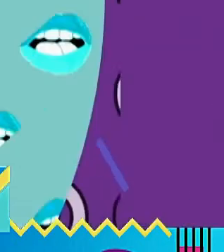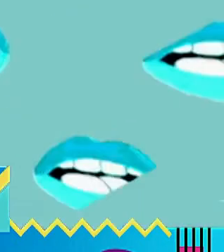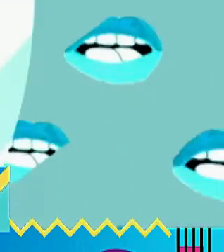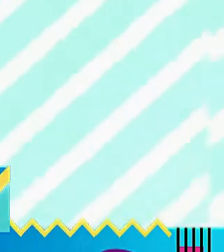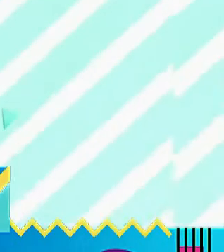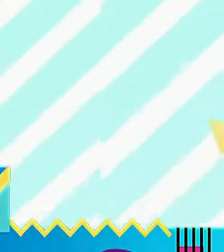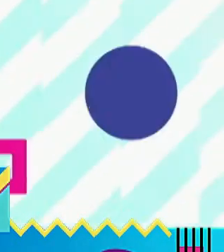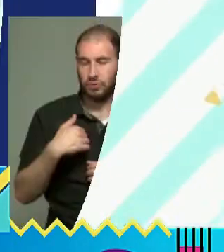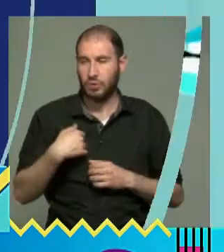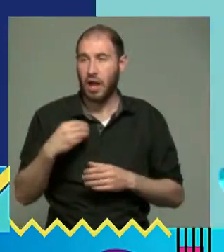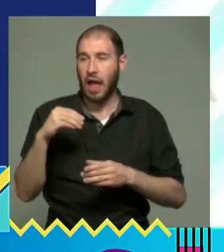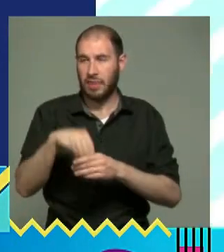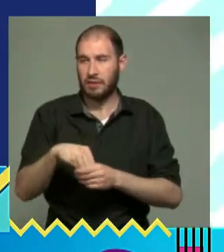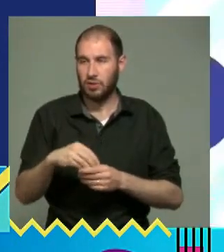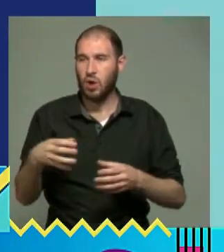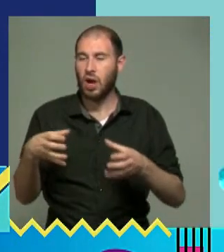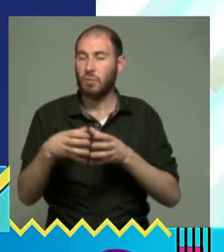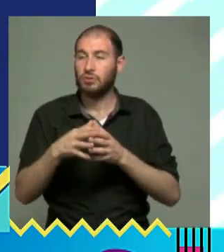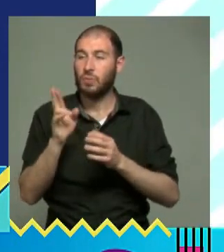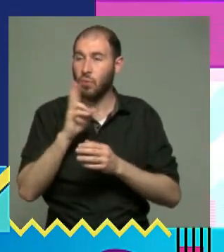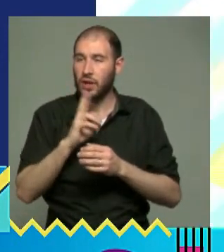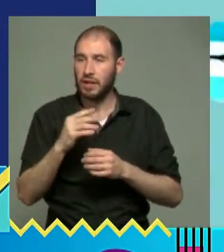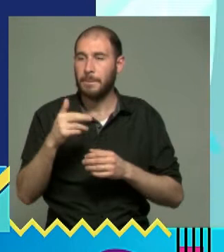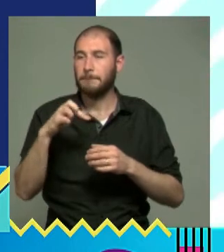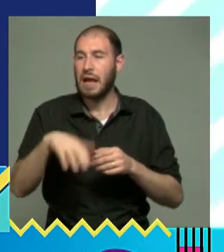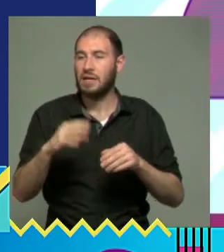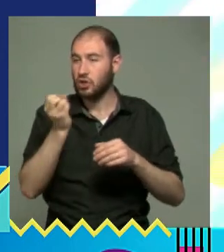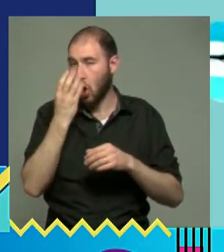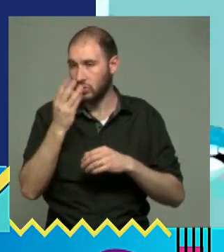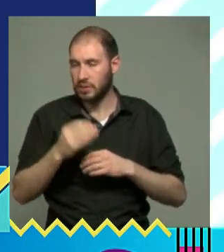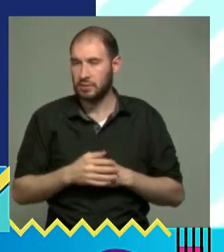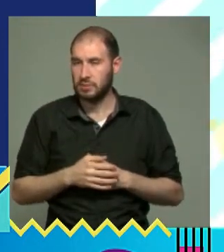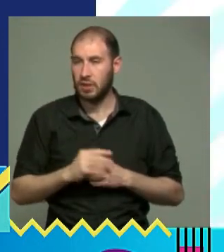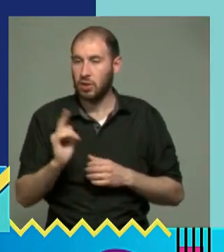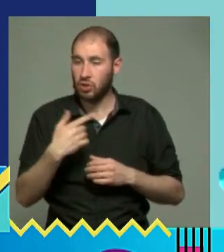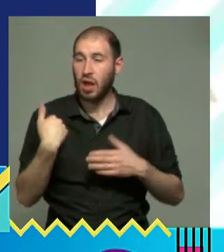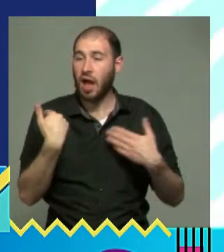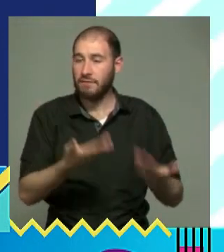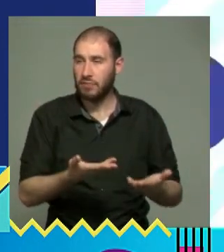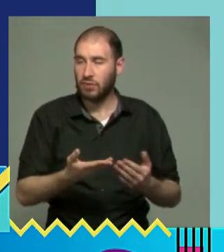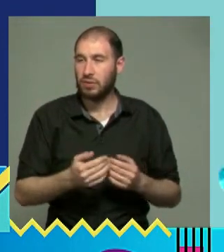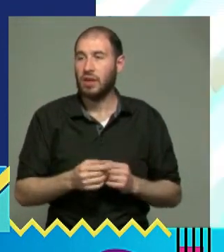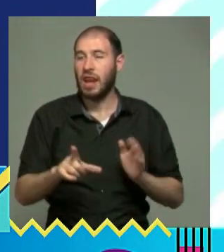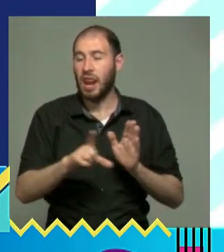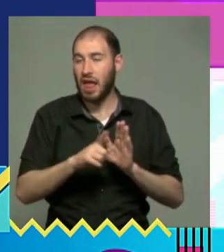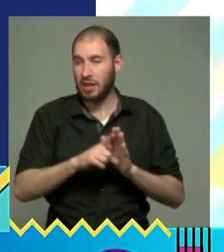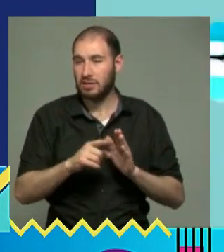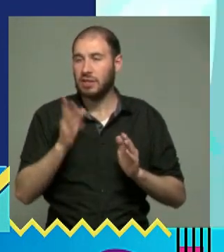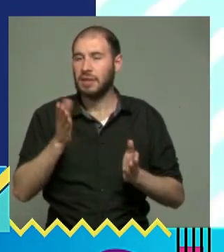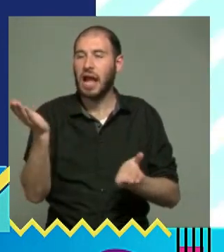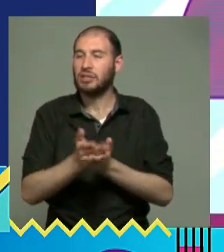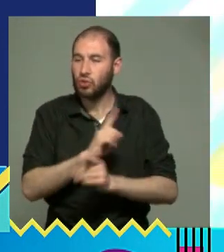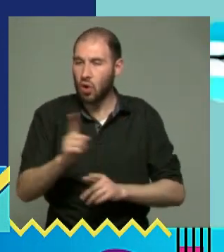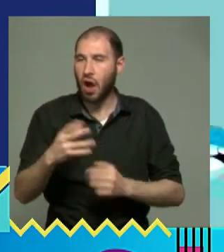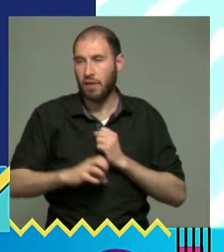particularmente yo soy parte de la agrupación de Mujeres Pan y Rosas. Nosotros estamos a favor de la legalización y la